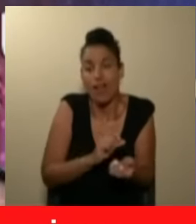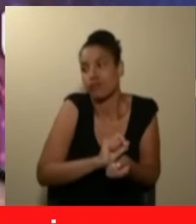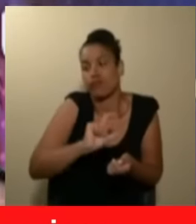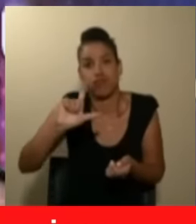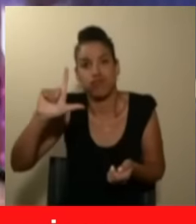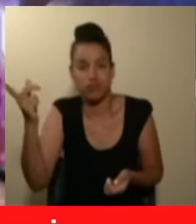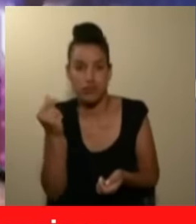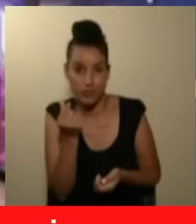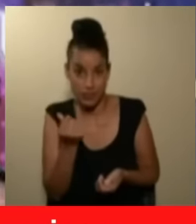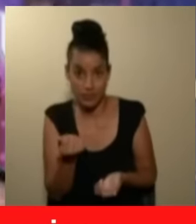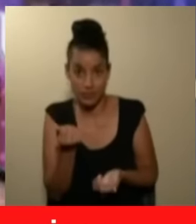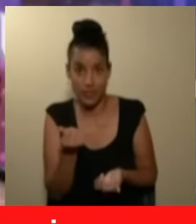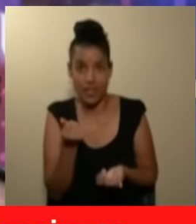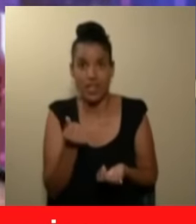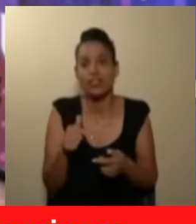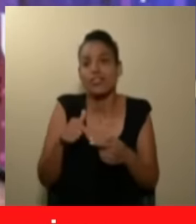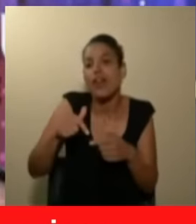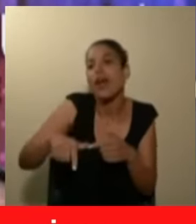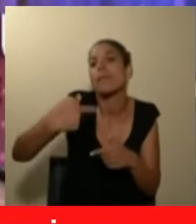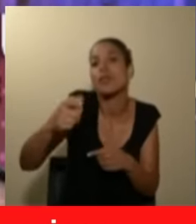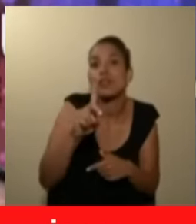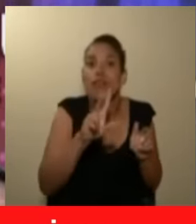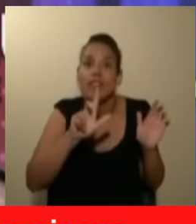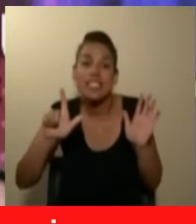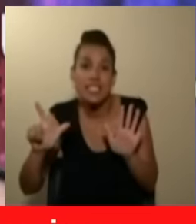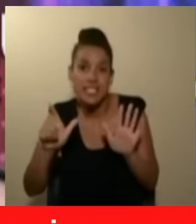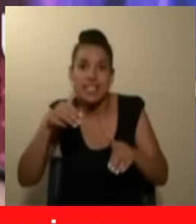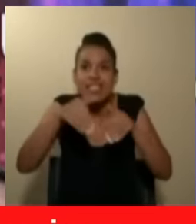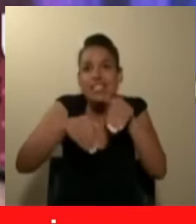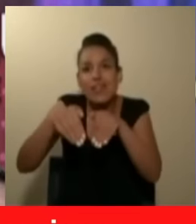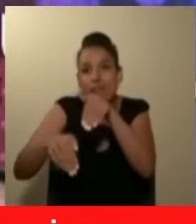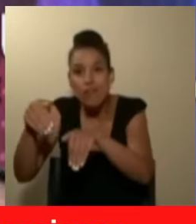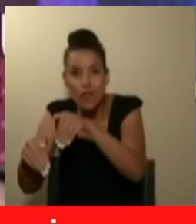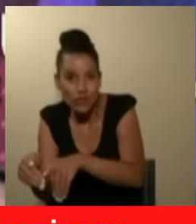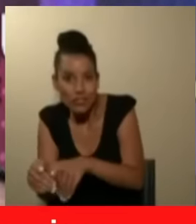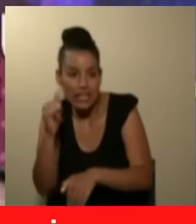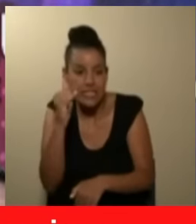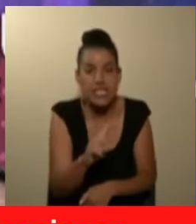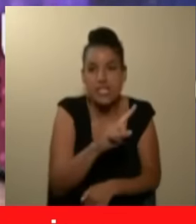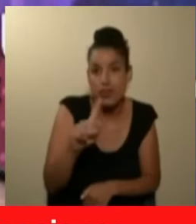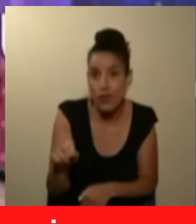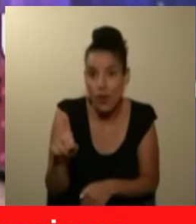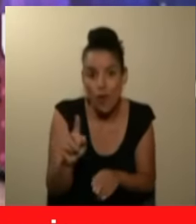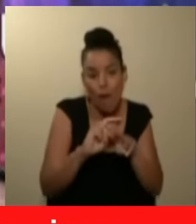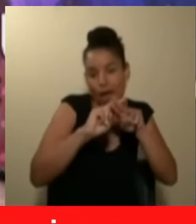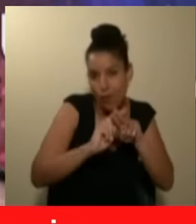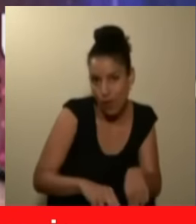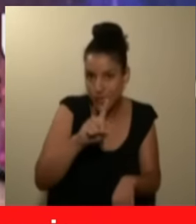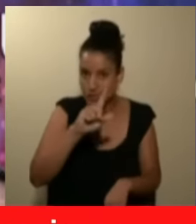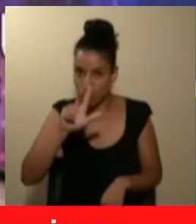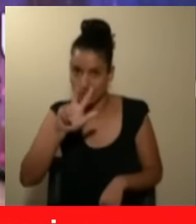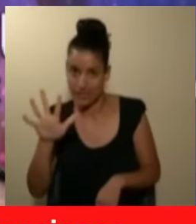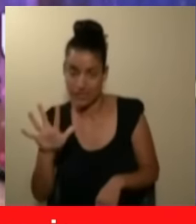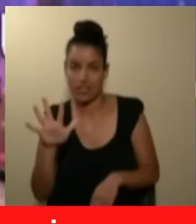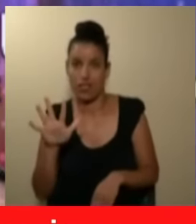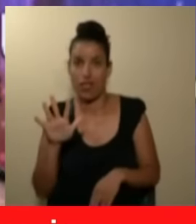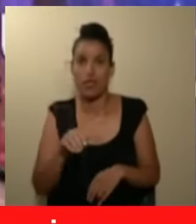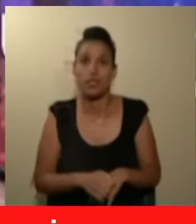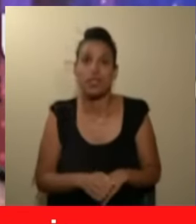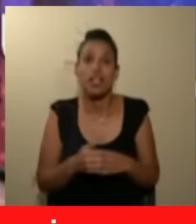hay un referéndum, hay un cálculo político, porque no quieren mostrar todo lo que esto puede impactar. Es una